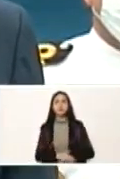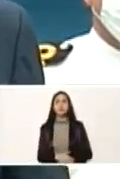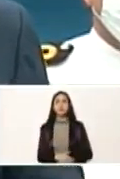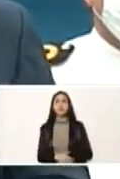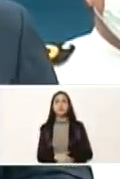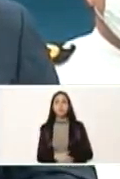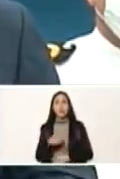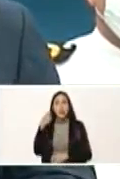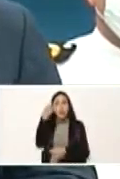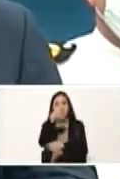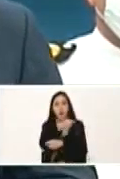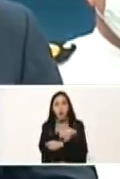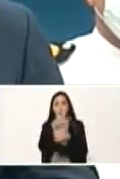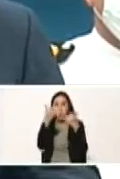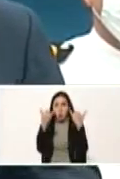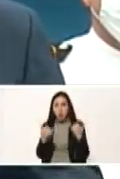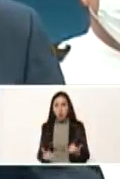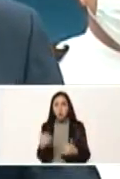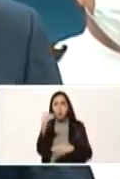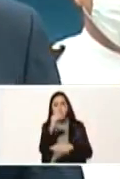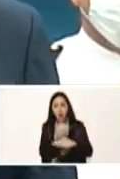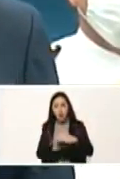recién graduados y ascendidos,